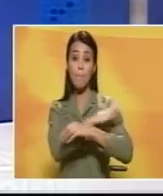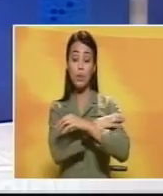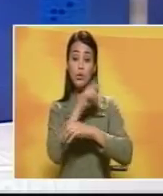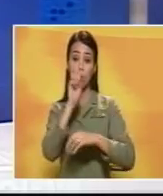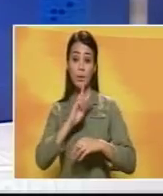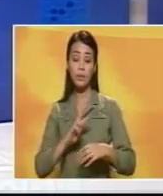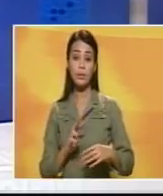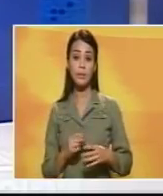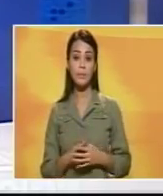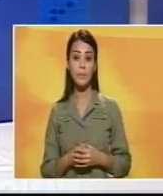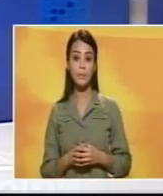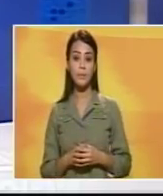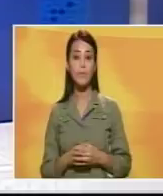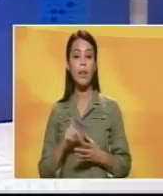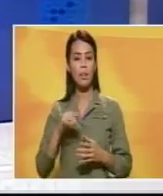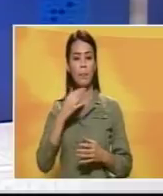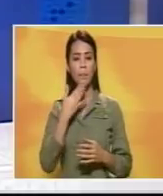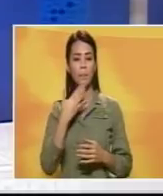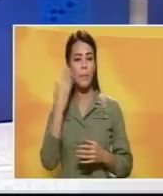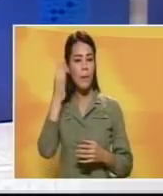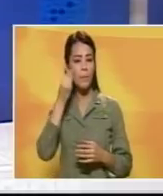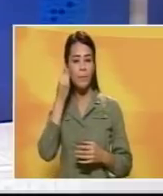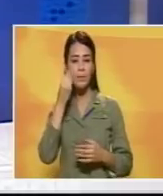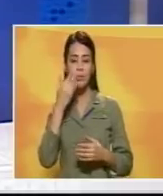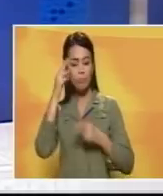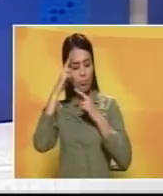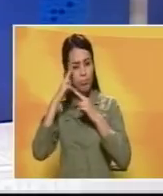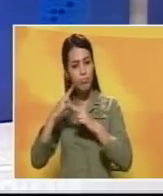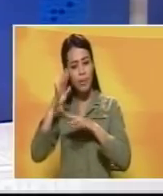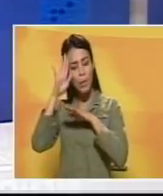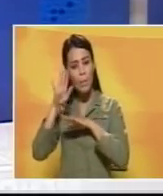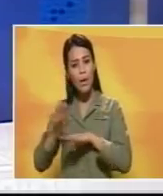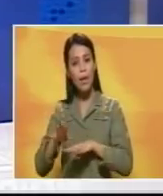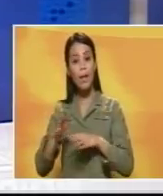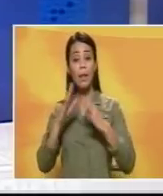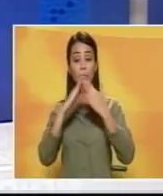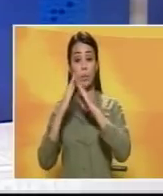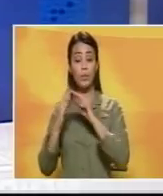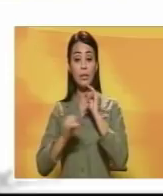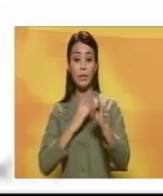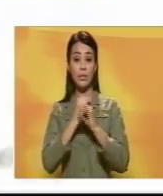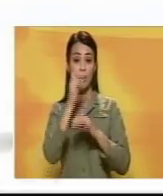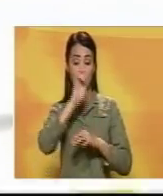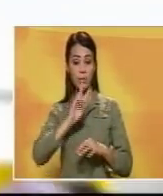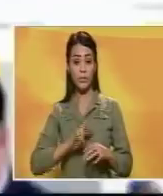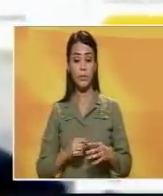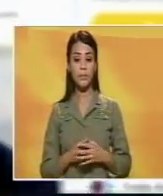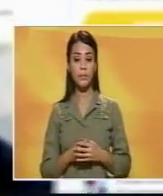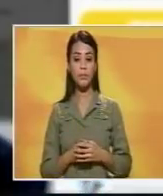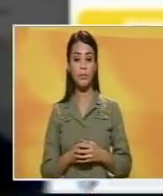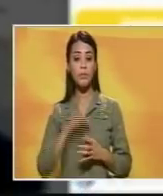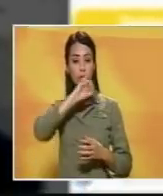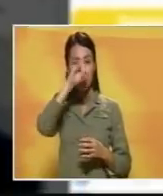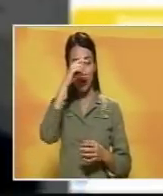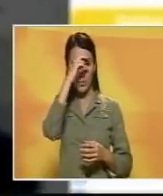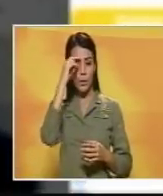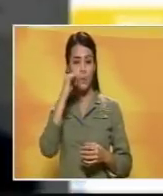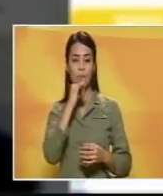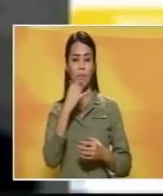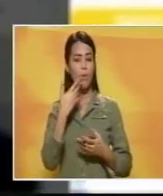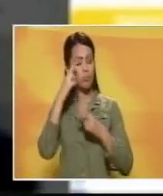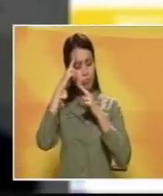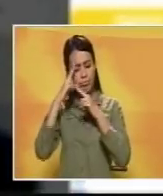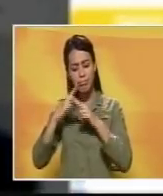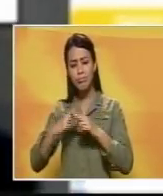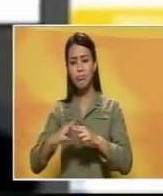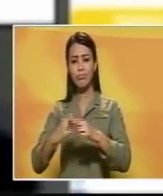venezolana del premio Sájarov. Considera que es un reconocimiento de la comunidad internacional a los venezolanos. Borges expresó que es un honor